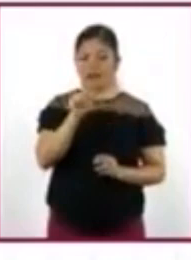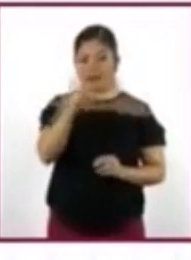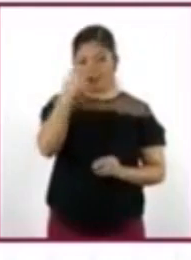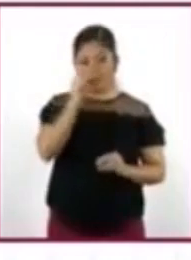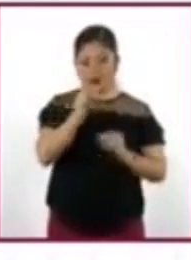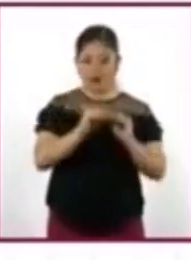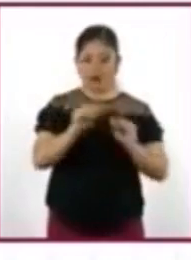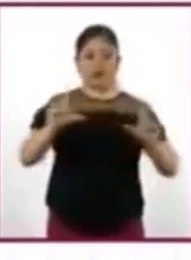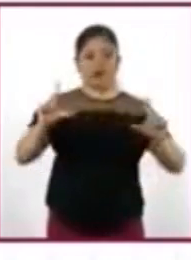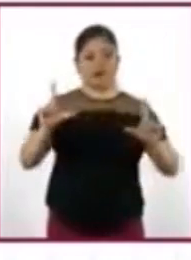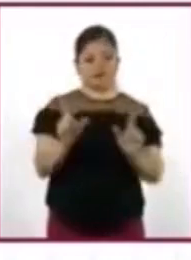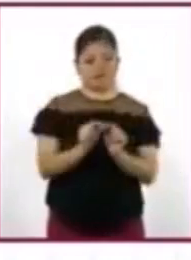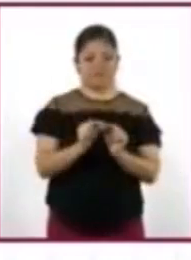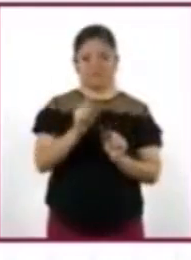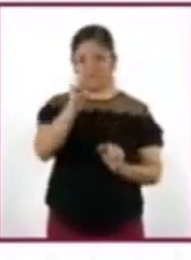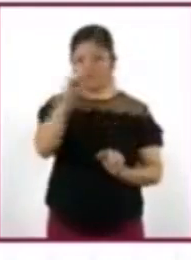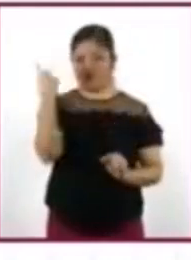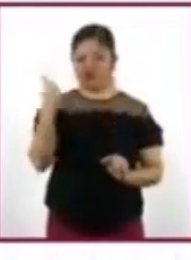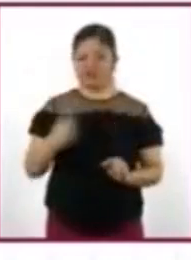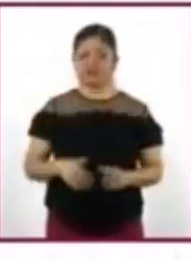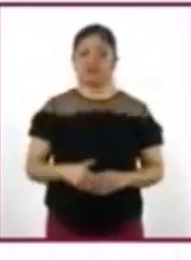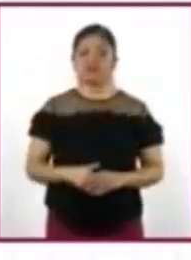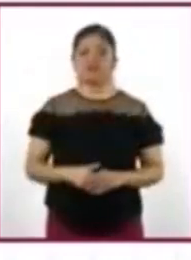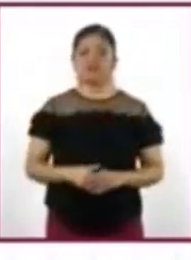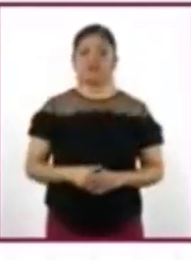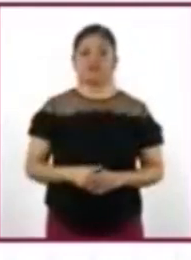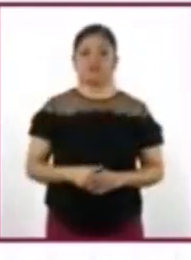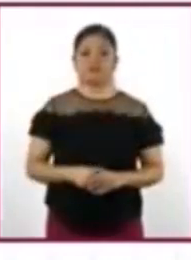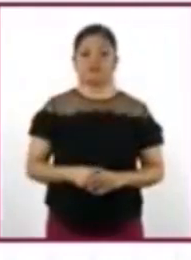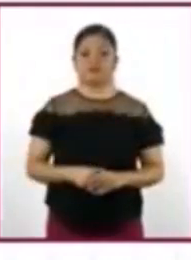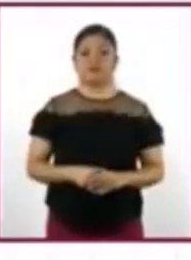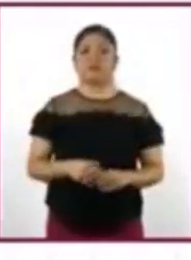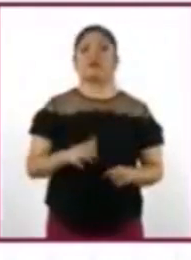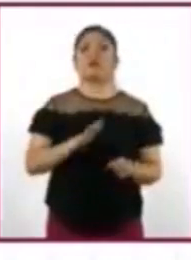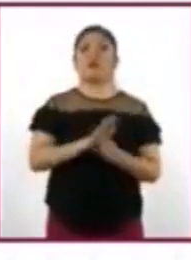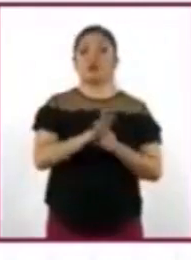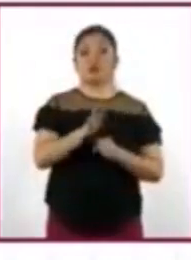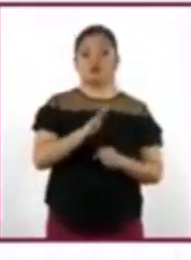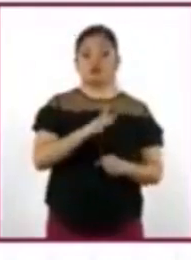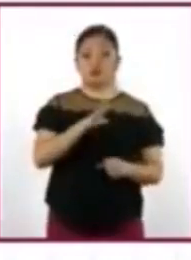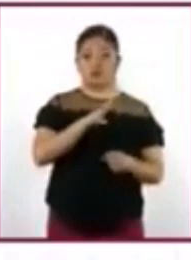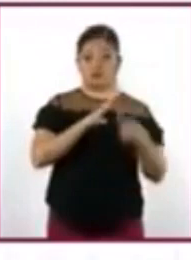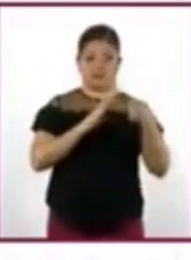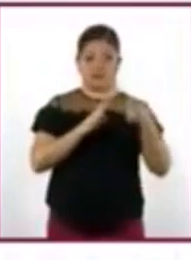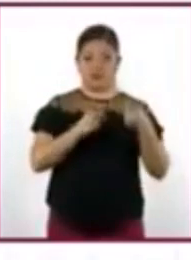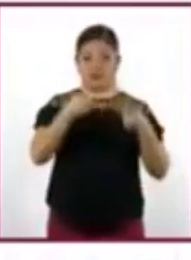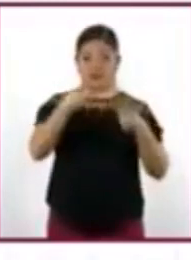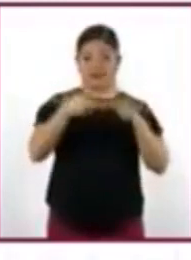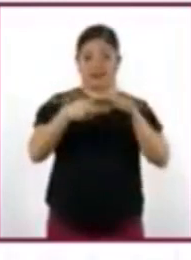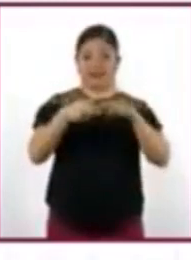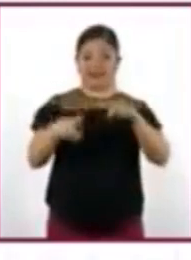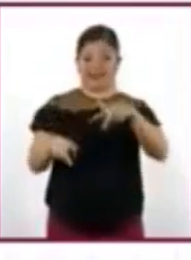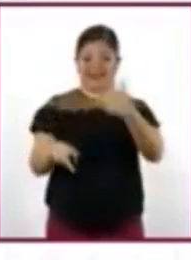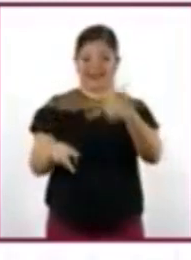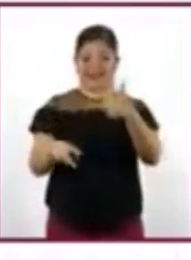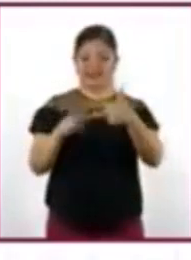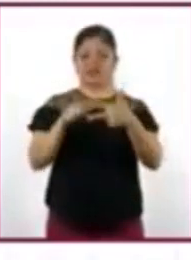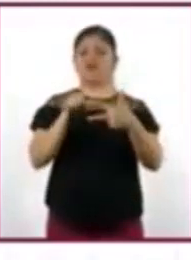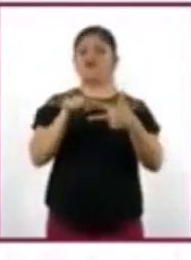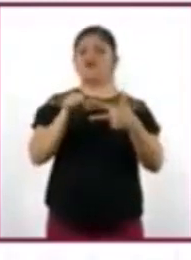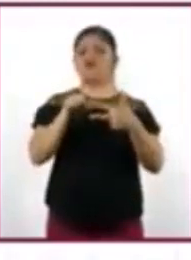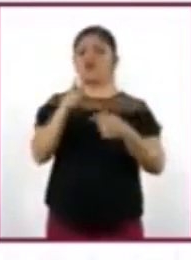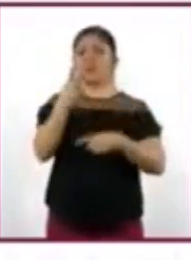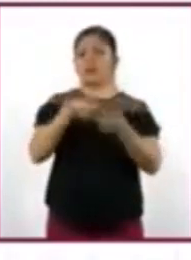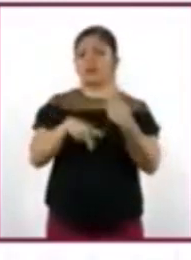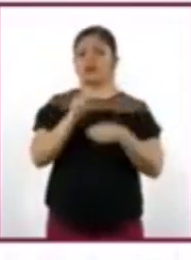encontrar cualquier término fácilmente. El término que está en la posición 2, el 13, se obtiene sumando